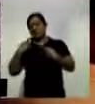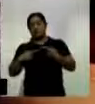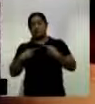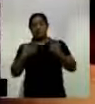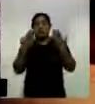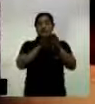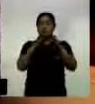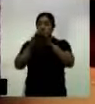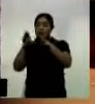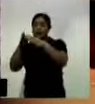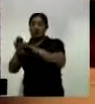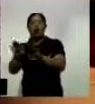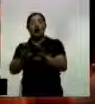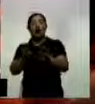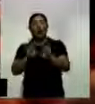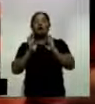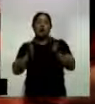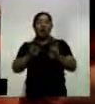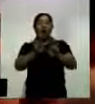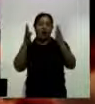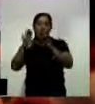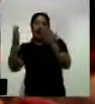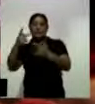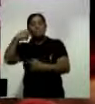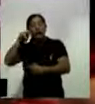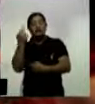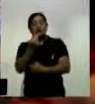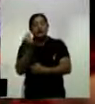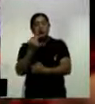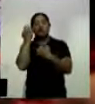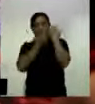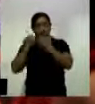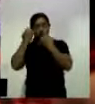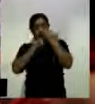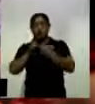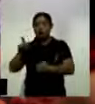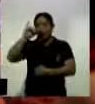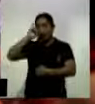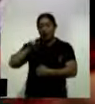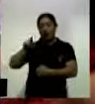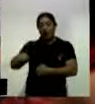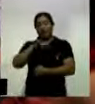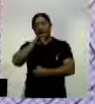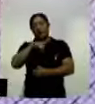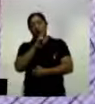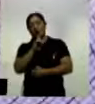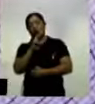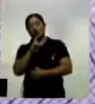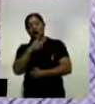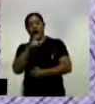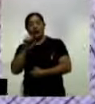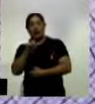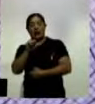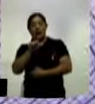El gobernador Marco Mena participó en una videoconferencia con el secretario de Salud, Jorge Alcocer, el subsecretario de Prevención y Promoción de la